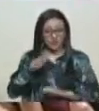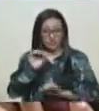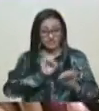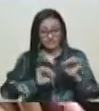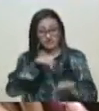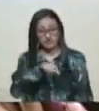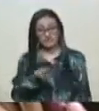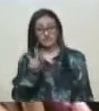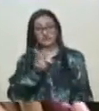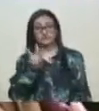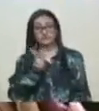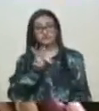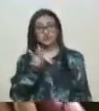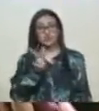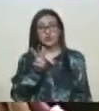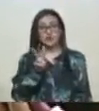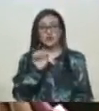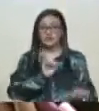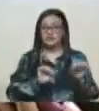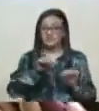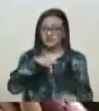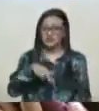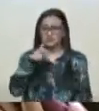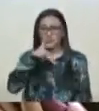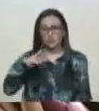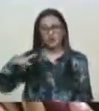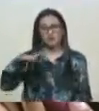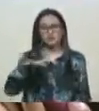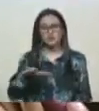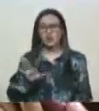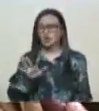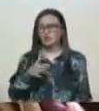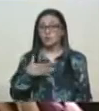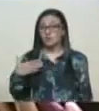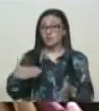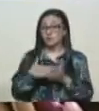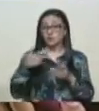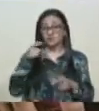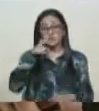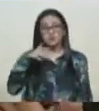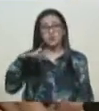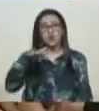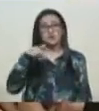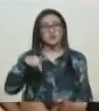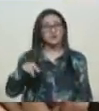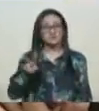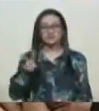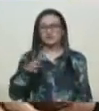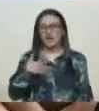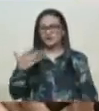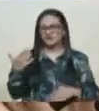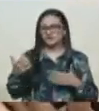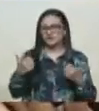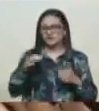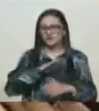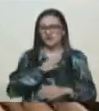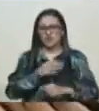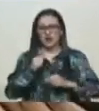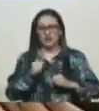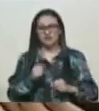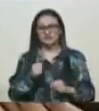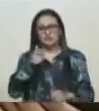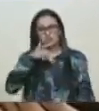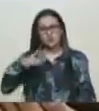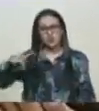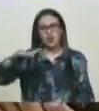defender el territorio venezolano, para defender a nuestro pueblo. No podrán con este pueblo que está cargado, mira, de energía, de fuerza, un